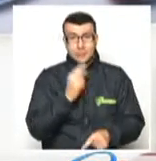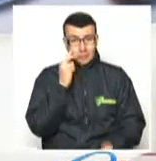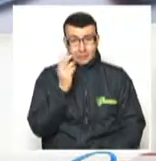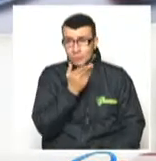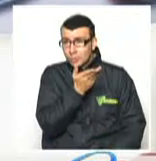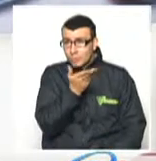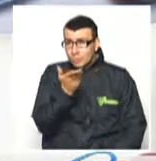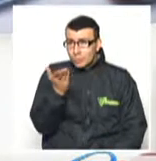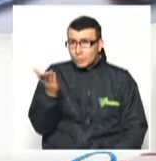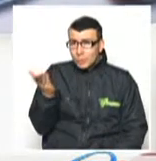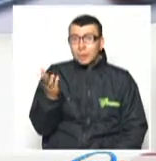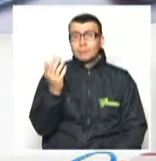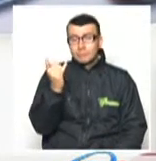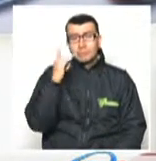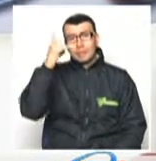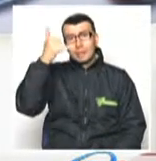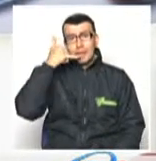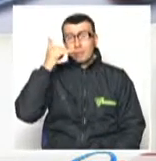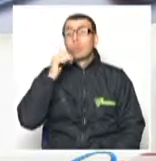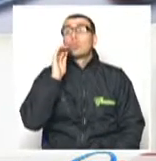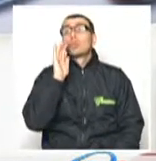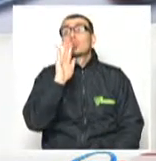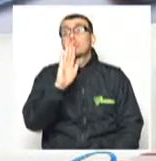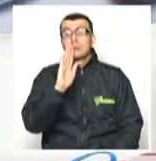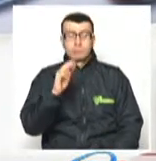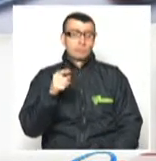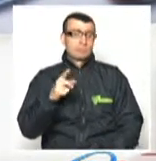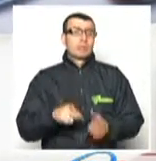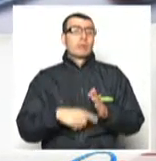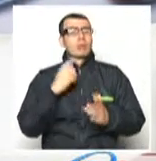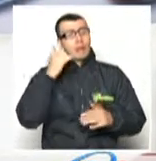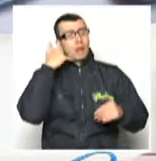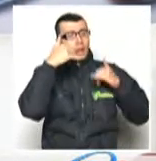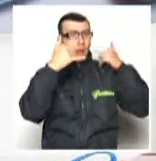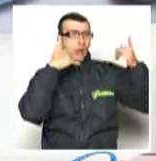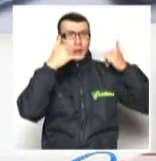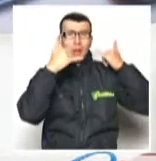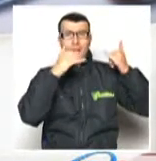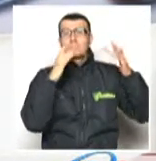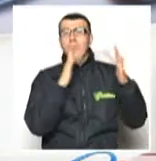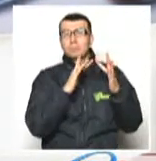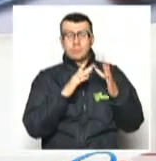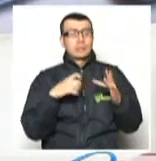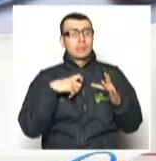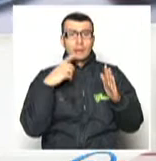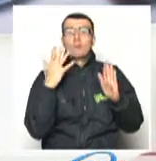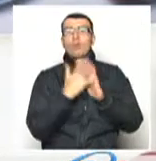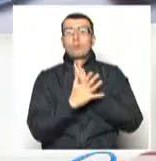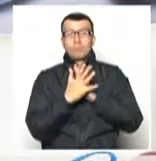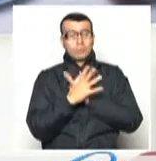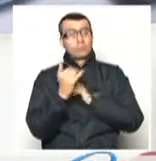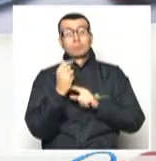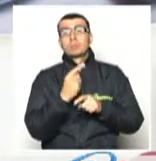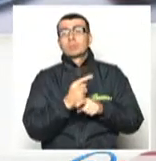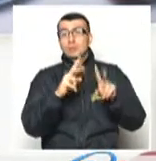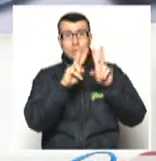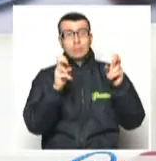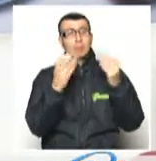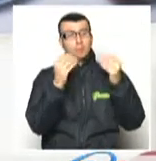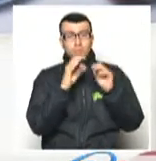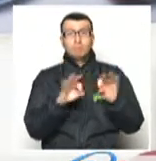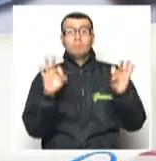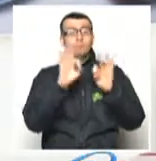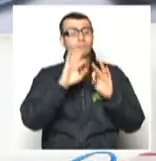teléfonos que ellos tienen para que ustedes en este call center puedan tener información acerca de estos temas tan importantes